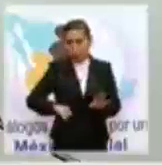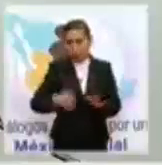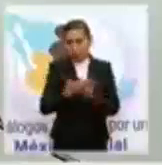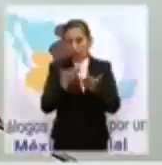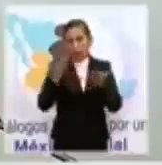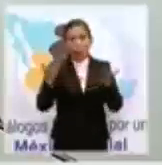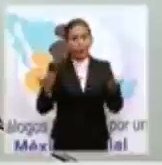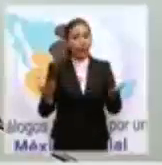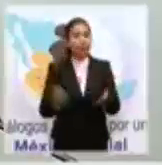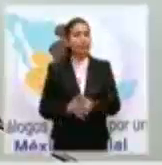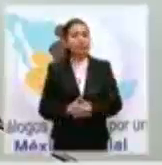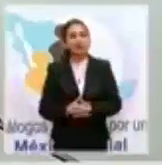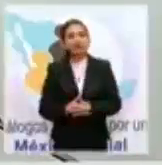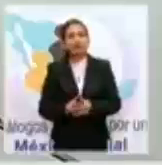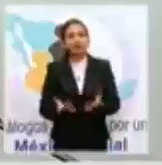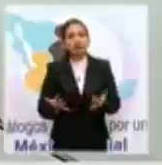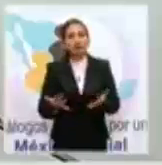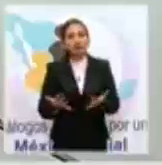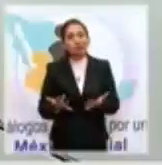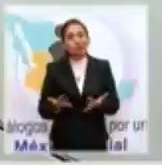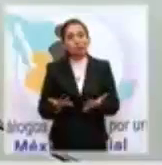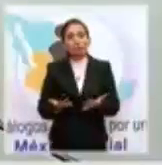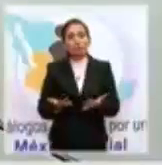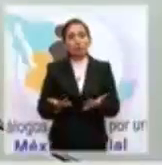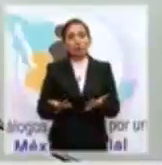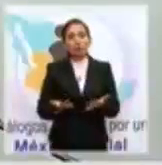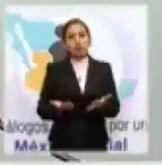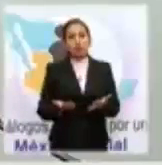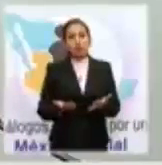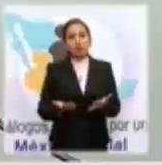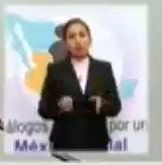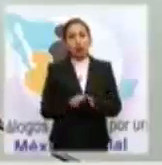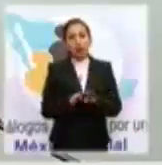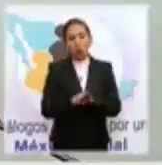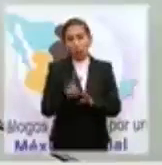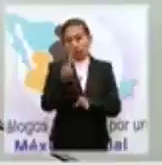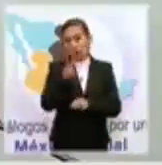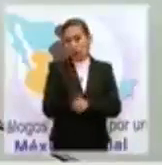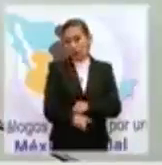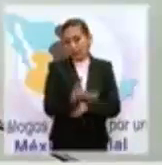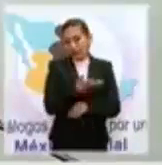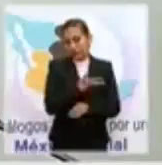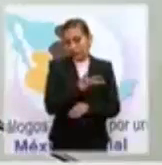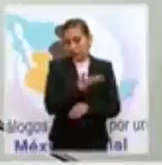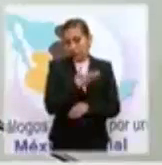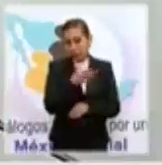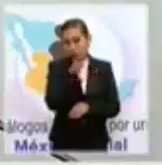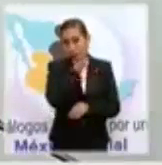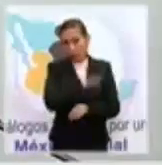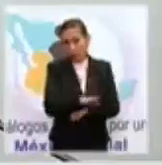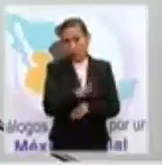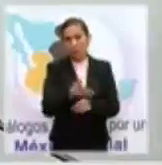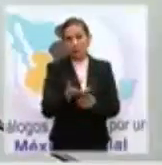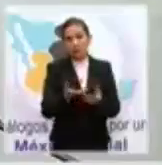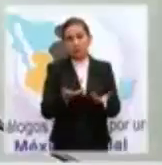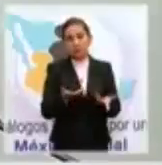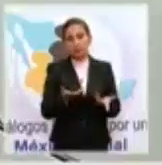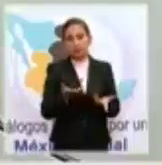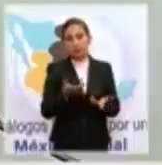súper, y por buenas razones, tienen muy mala prensa